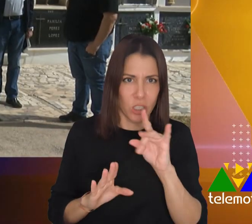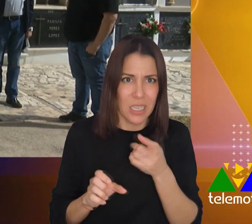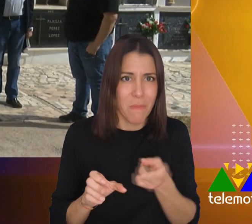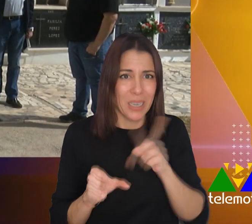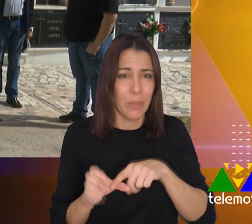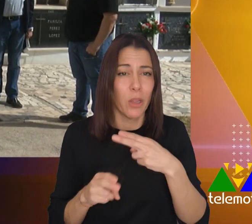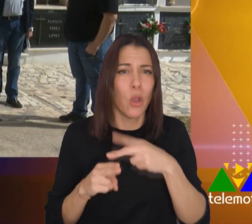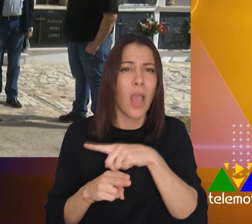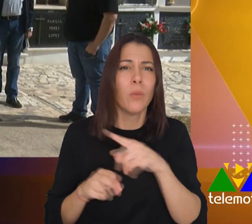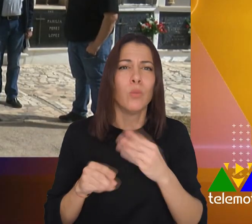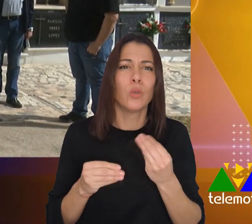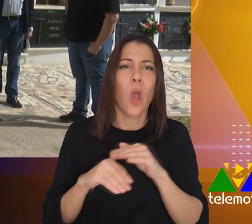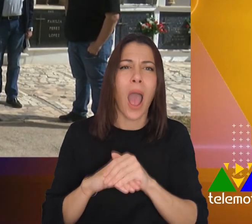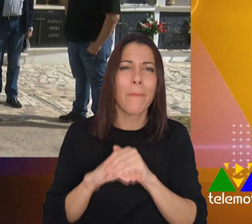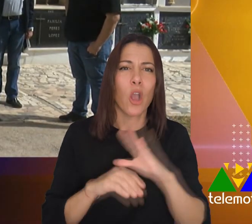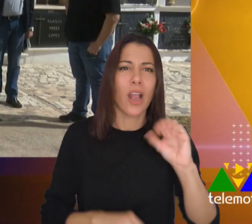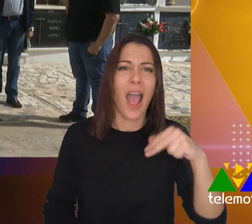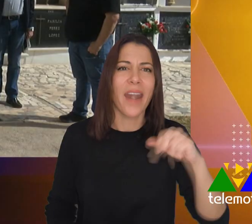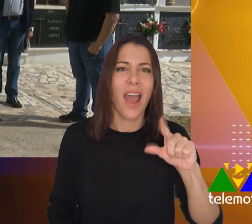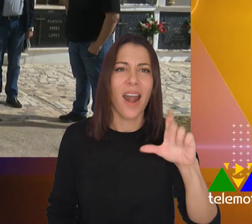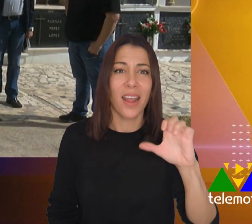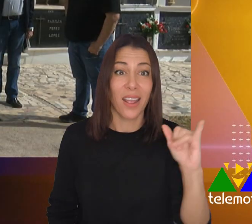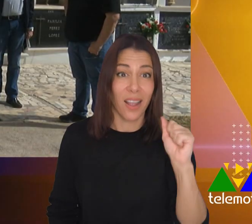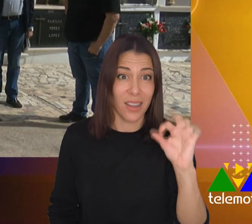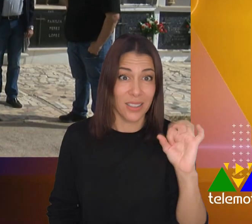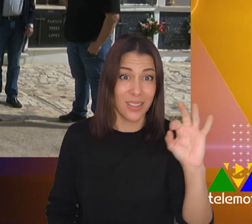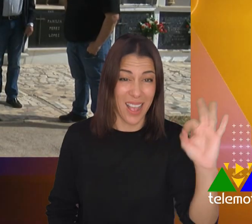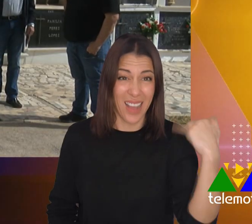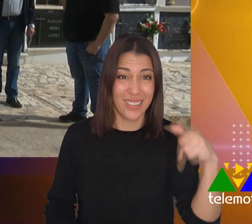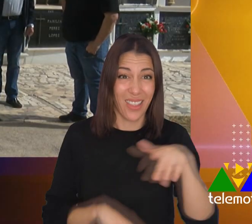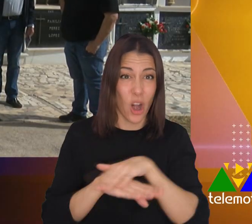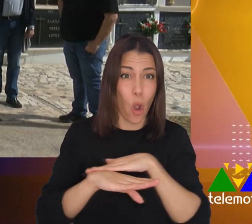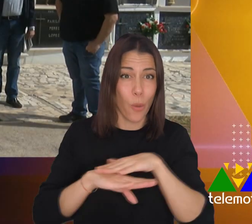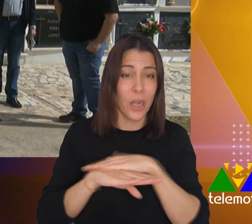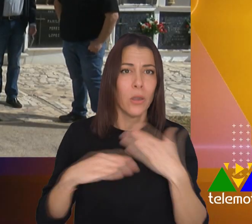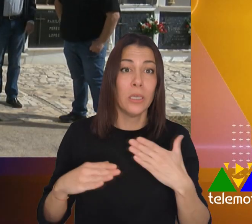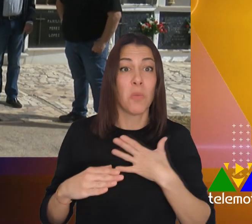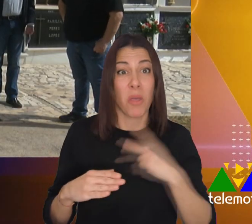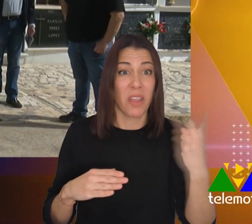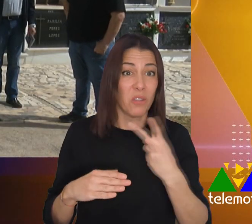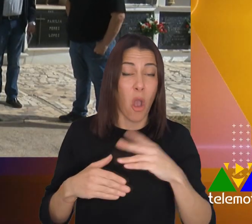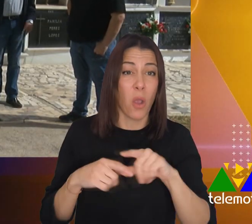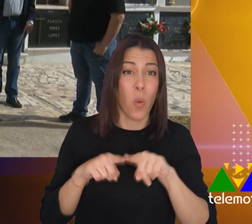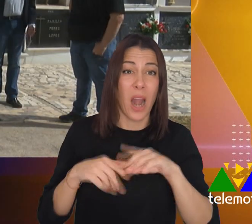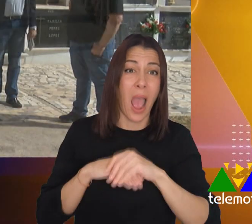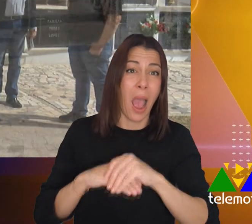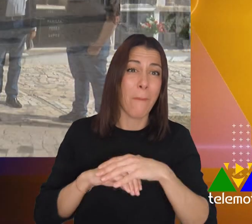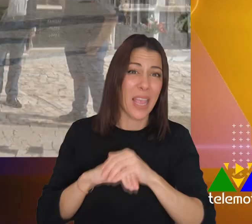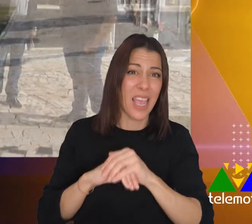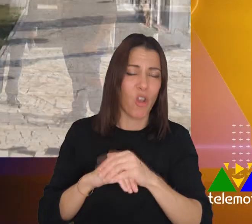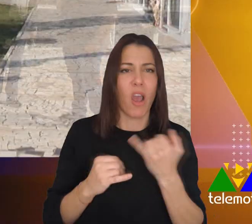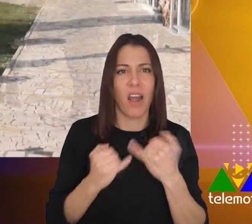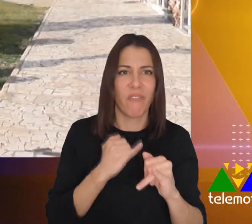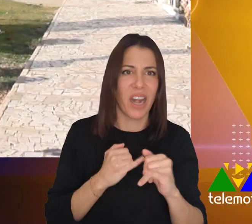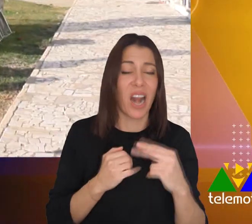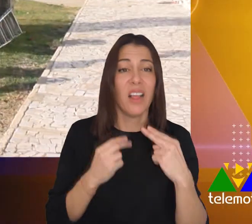amigo de Canaleja, del presidente de gobierno Canaleja, y seguramente por la amistad con Canaleja él terminó siendo diputado